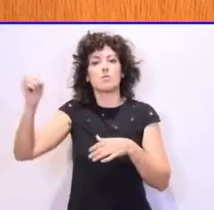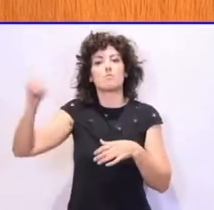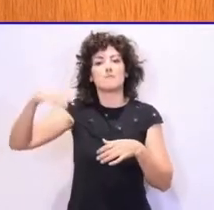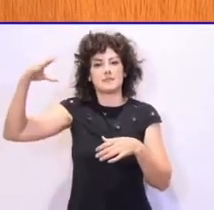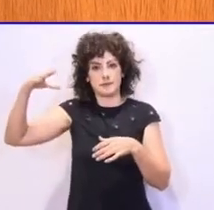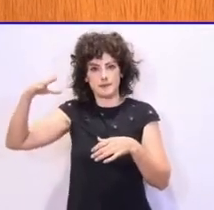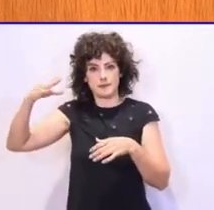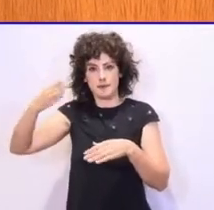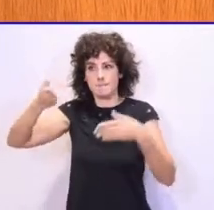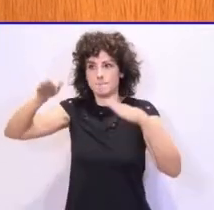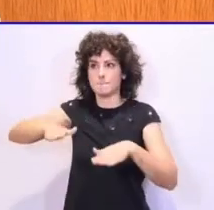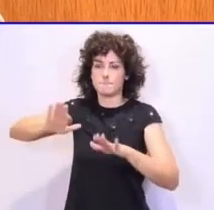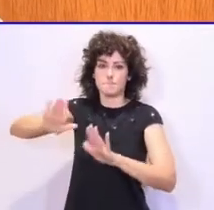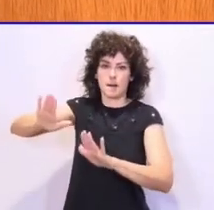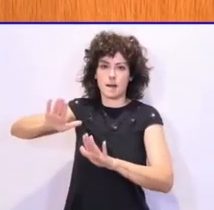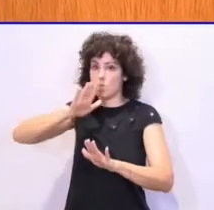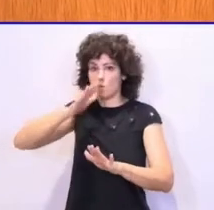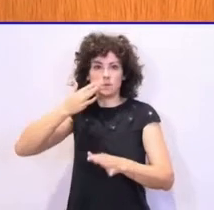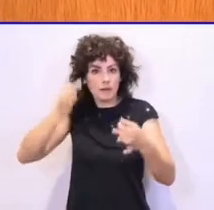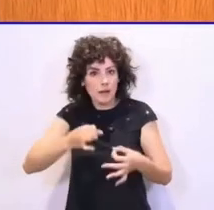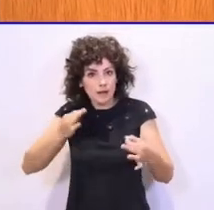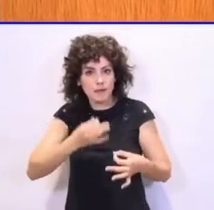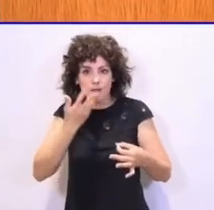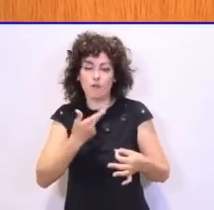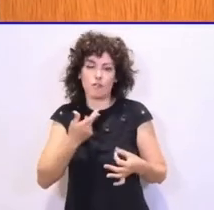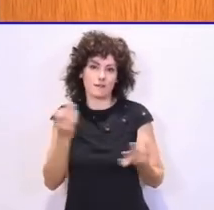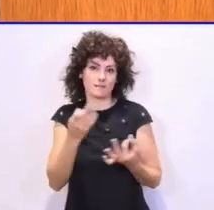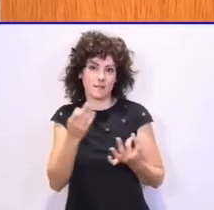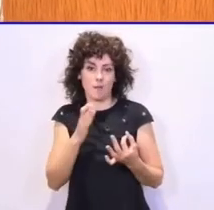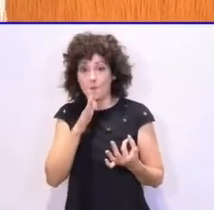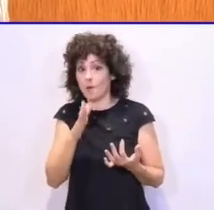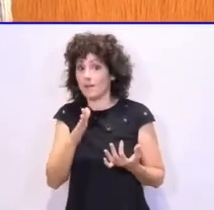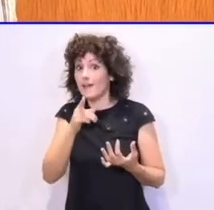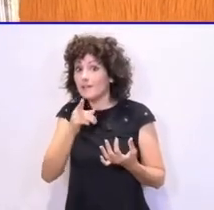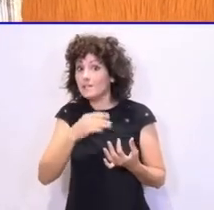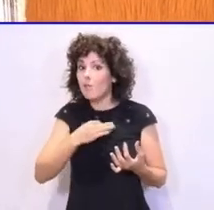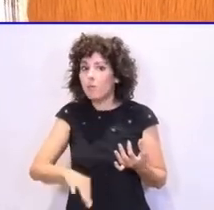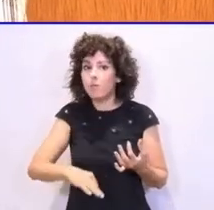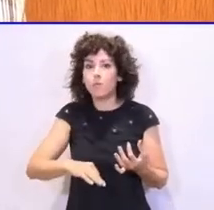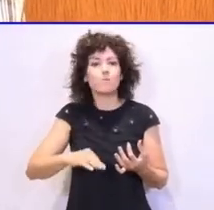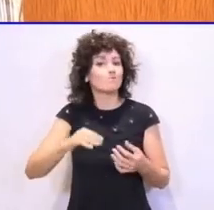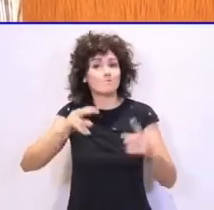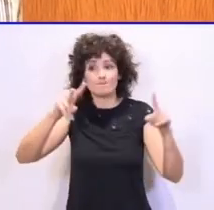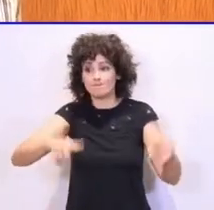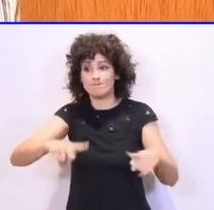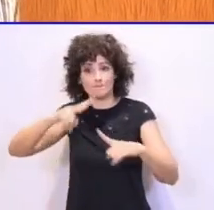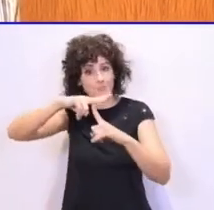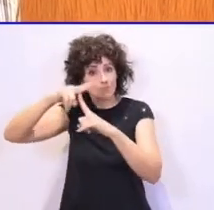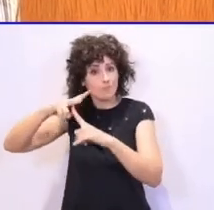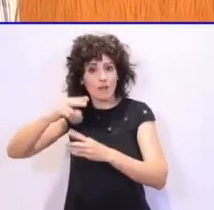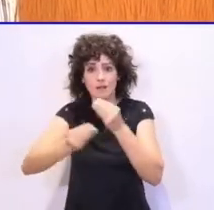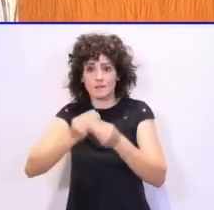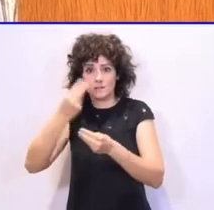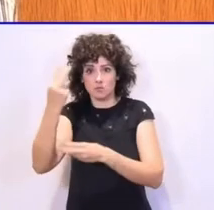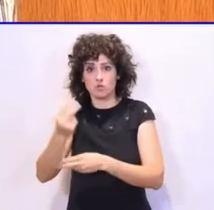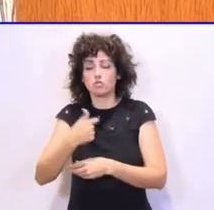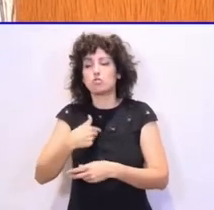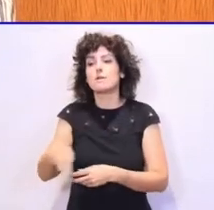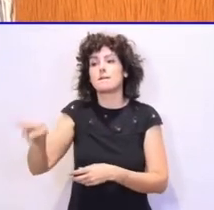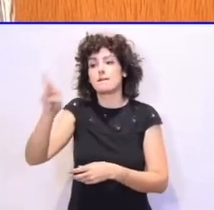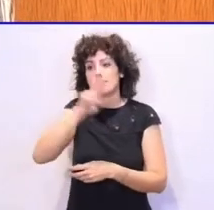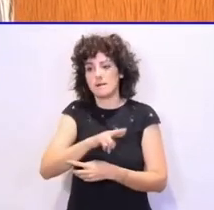luego Hemos de ser conscientes de la realidad y eso no tiene posibilidad alguna de instalarse pero yo vuelvo a reiterarle